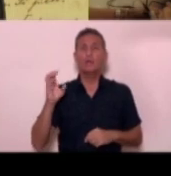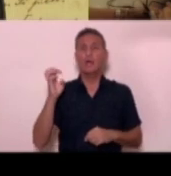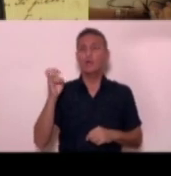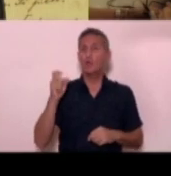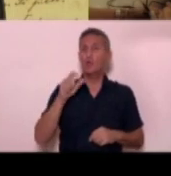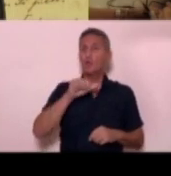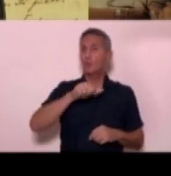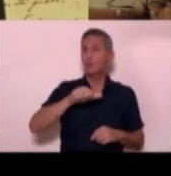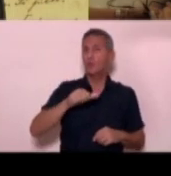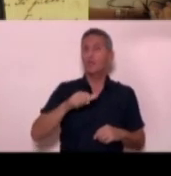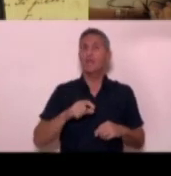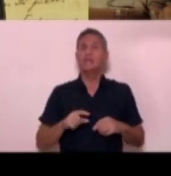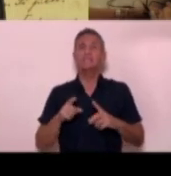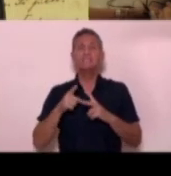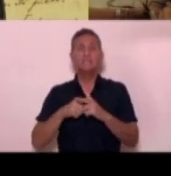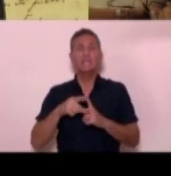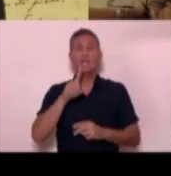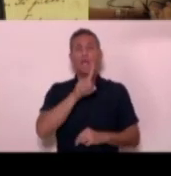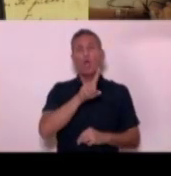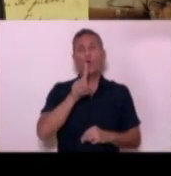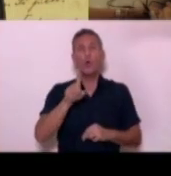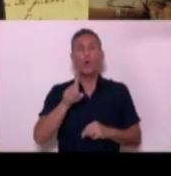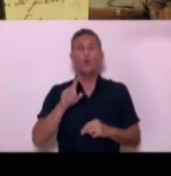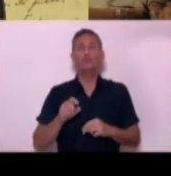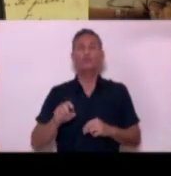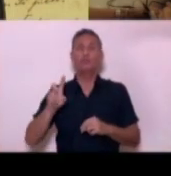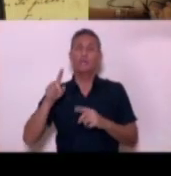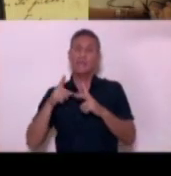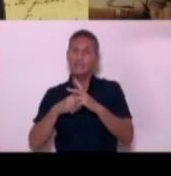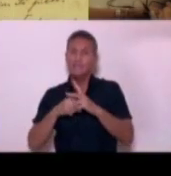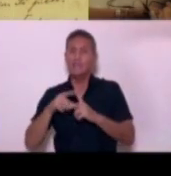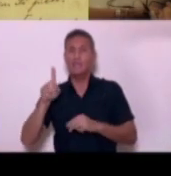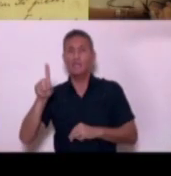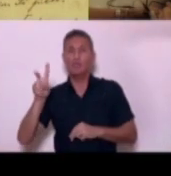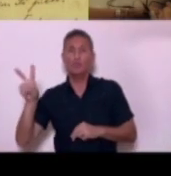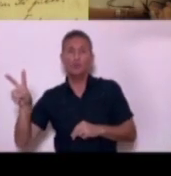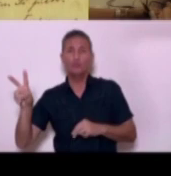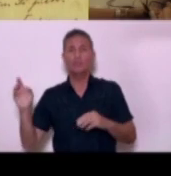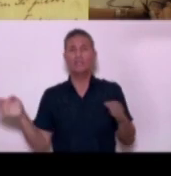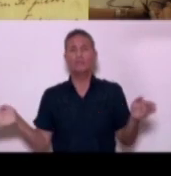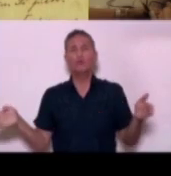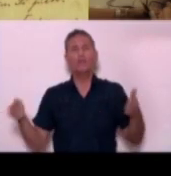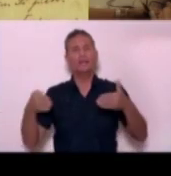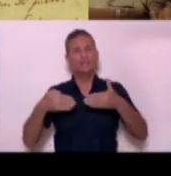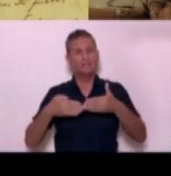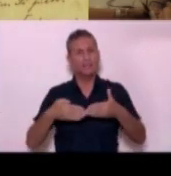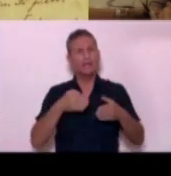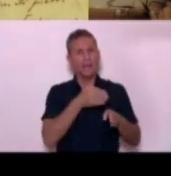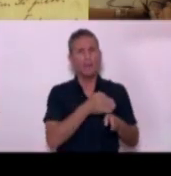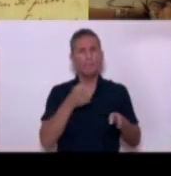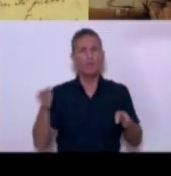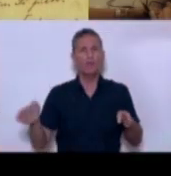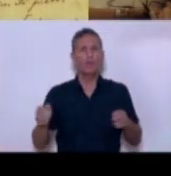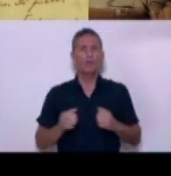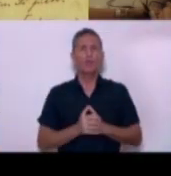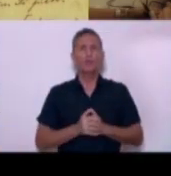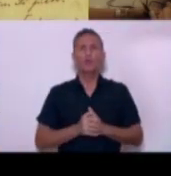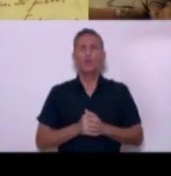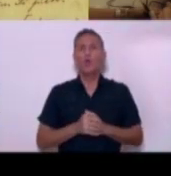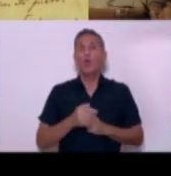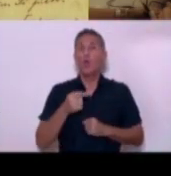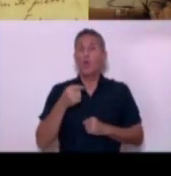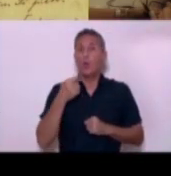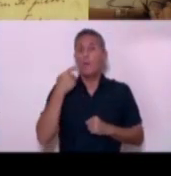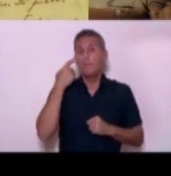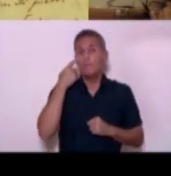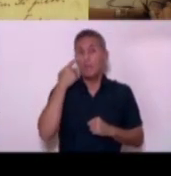de las unidades 11 y 12, que son las que cierran el periodo. Por supuesto que nos referiremos en algún